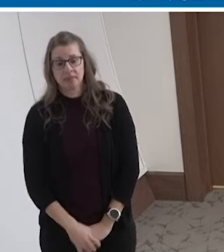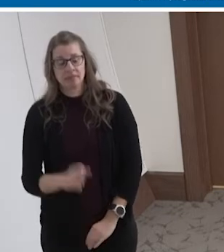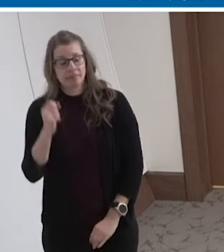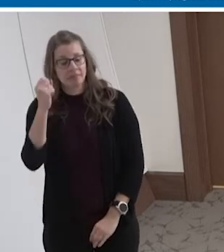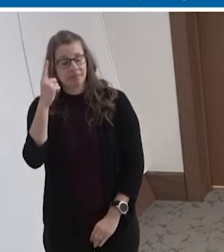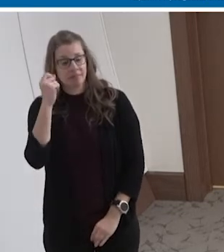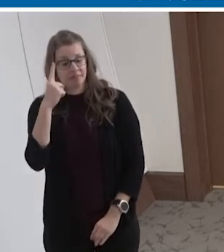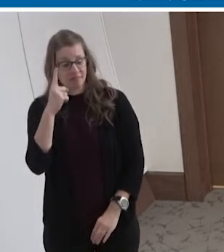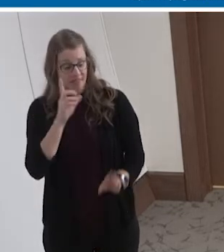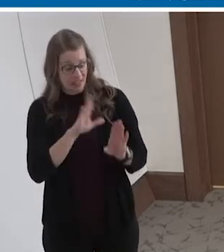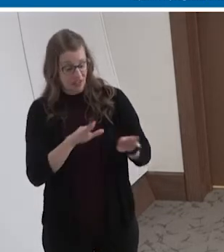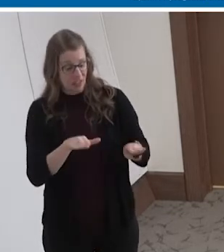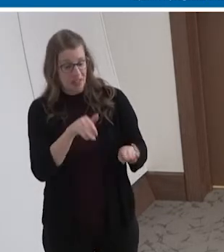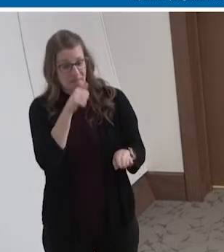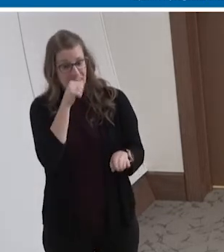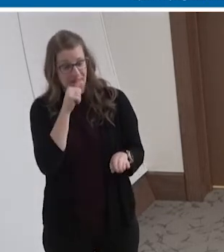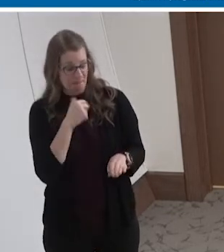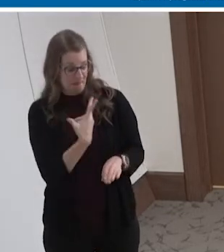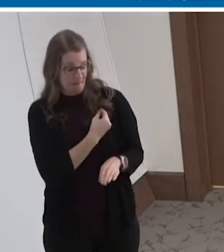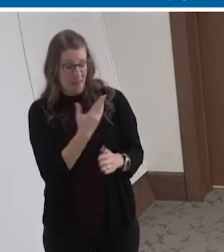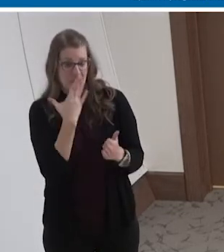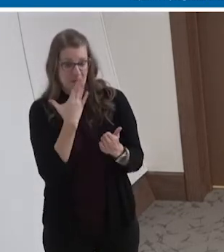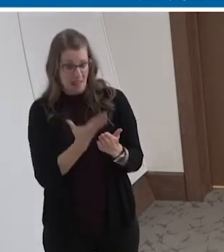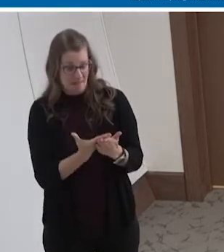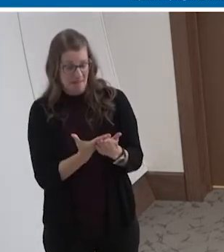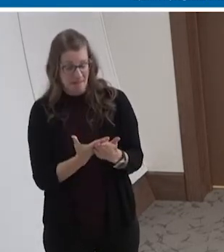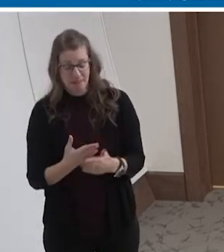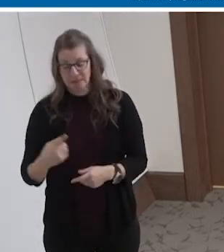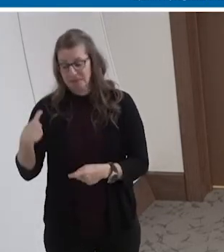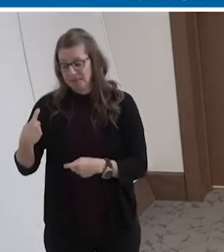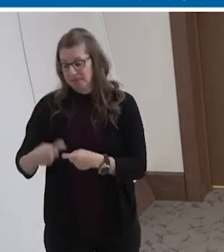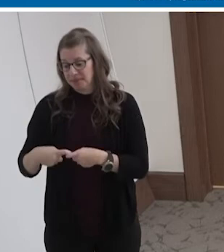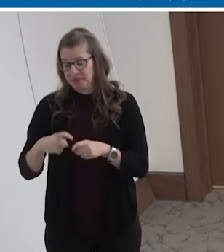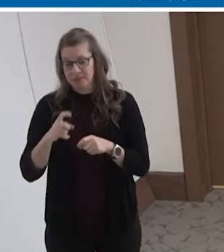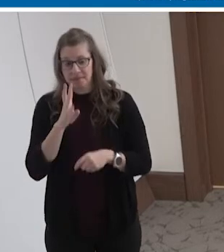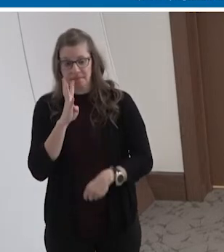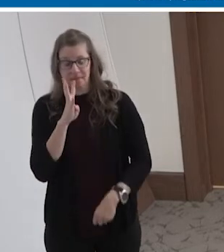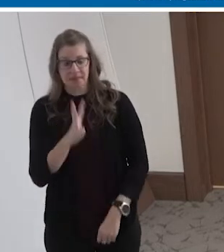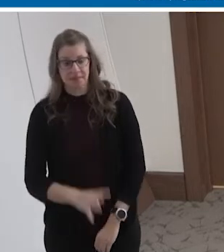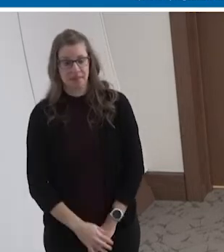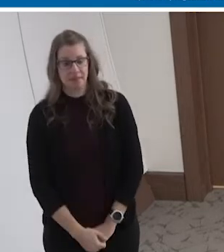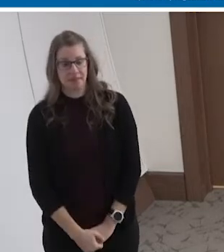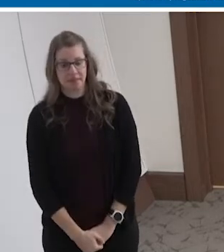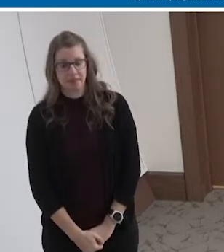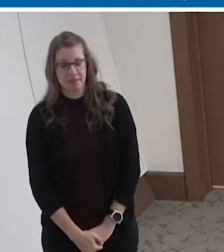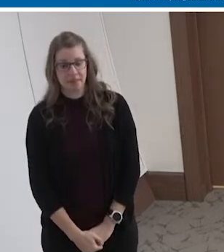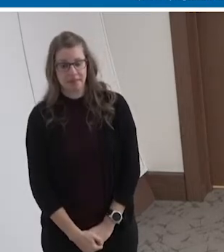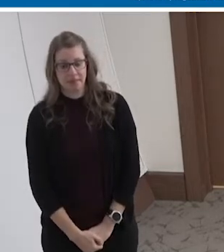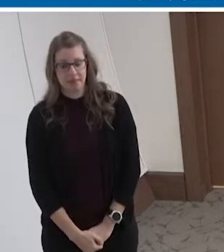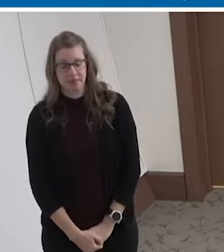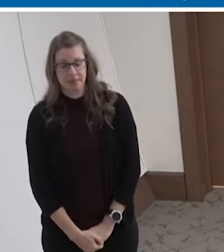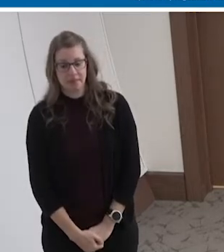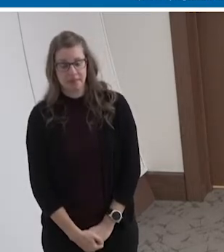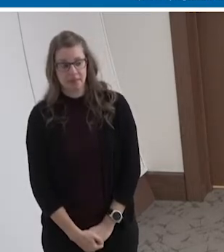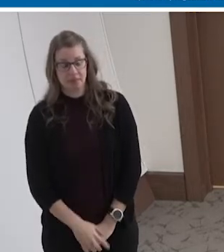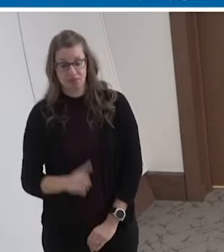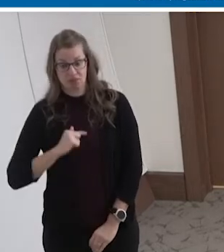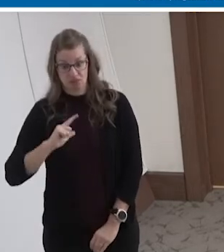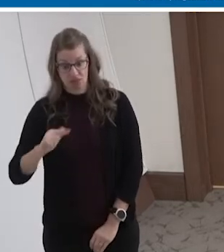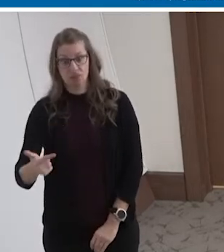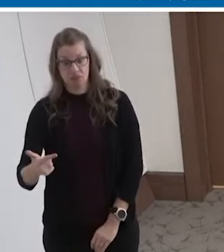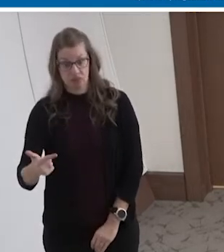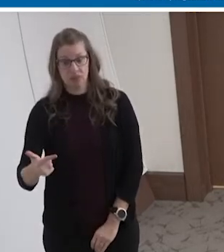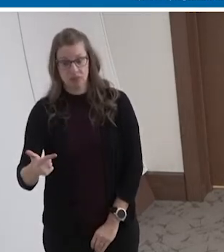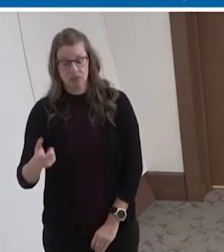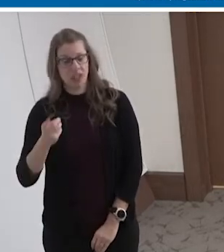well tolerated in children. Así que los niños toleran muy bien la vacuna. And I am going to turn it back